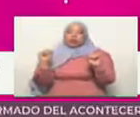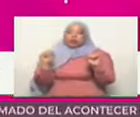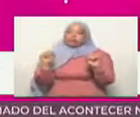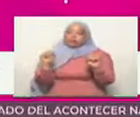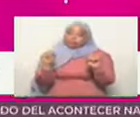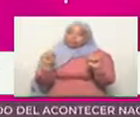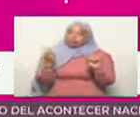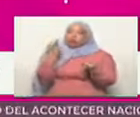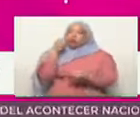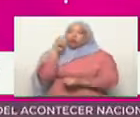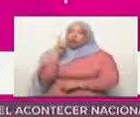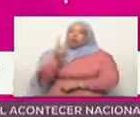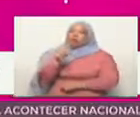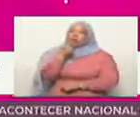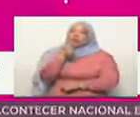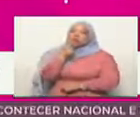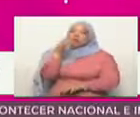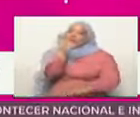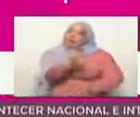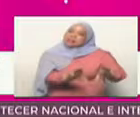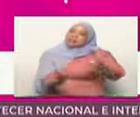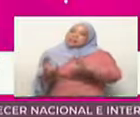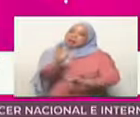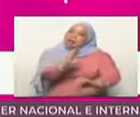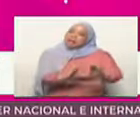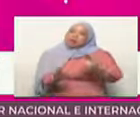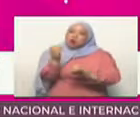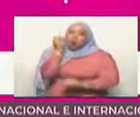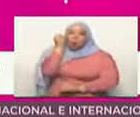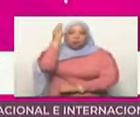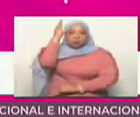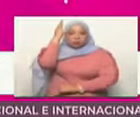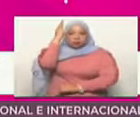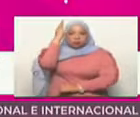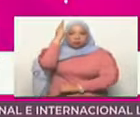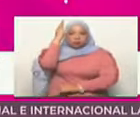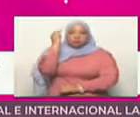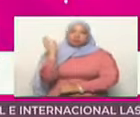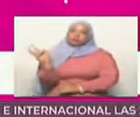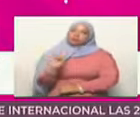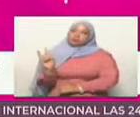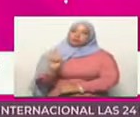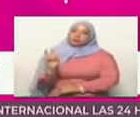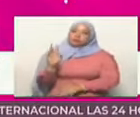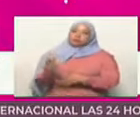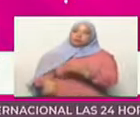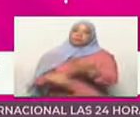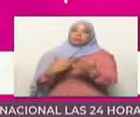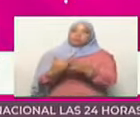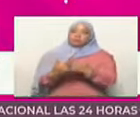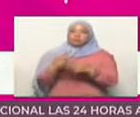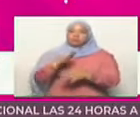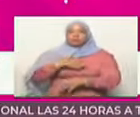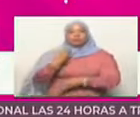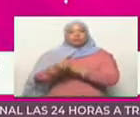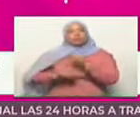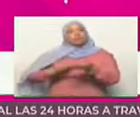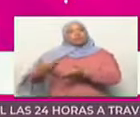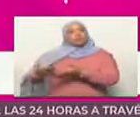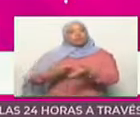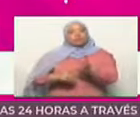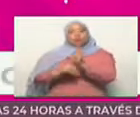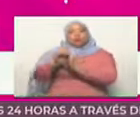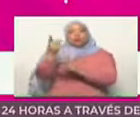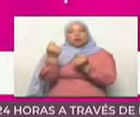veo es que es la ciencia al máximo nivel de conocimiento venezolano puesto al servicio del